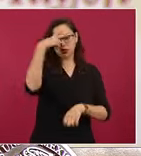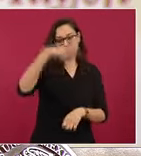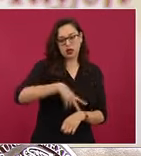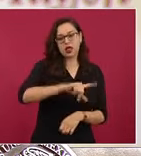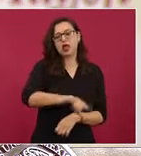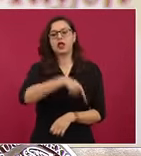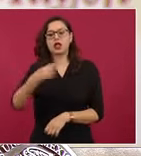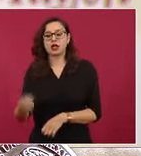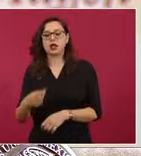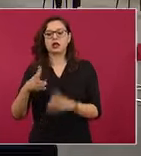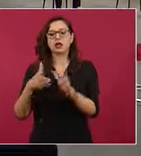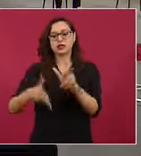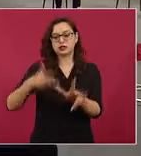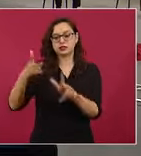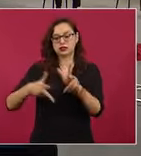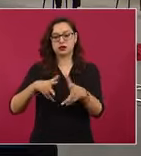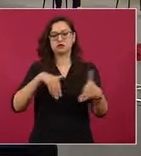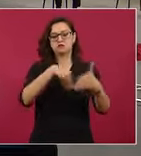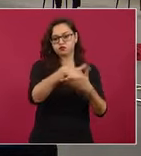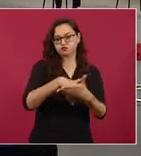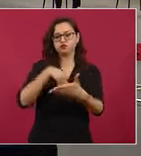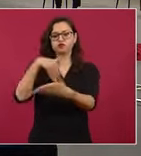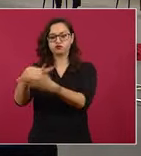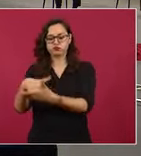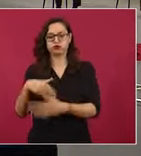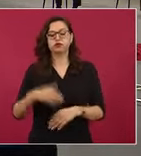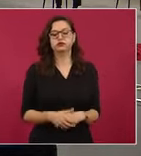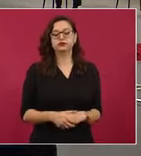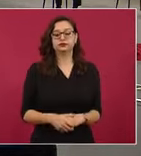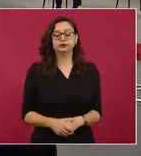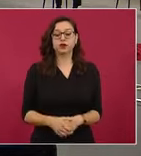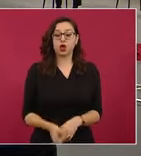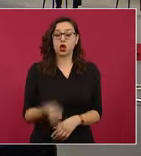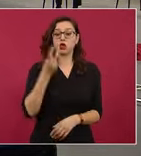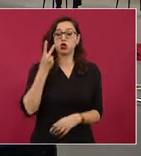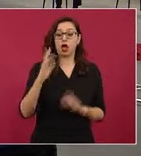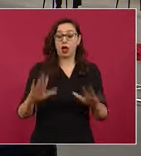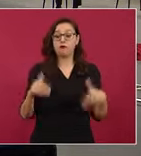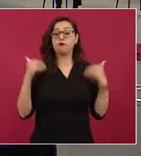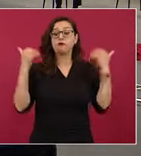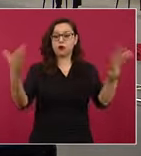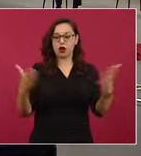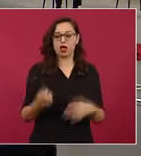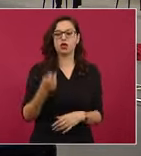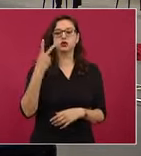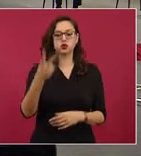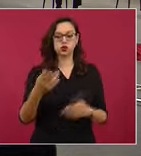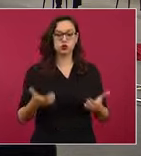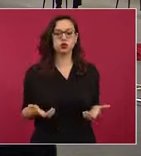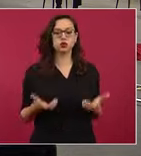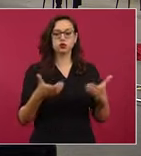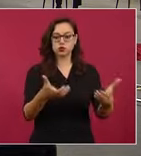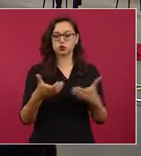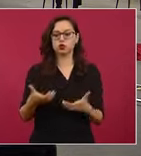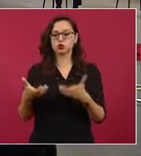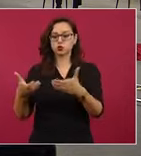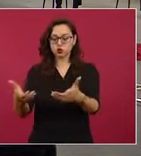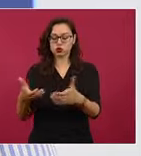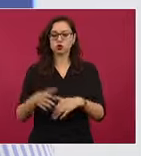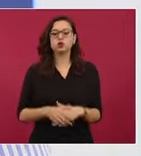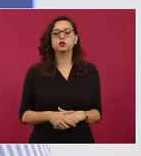está interconectado a dos autopistas y una carretera federal. Además del Mexibus, aún falta una